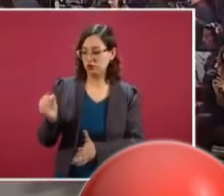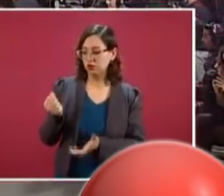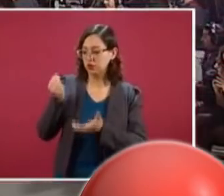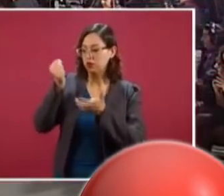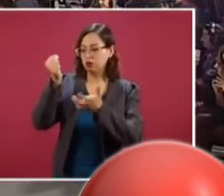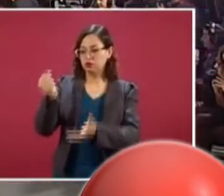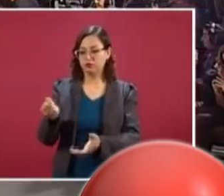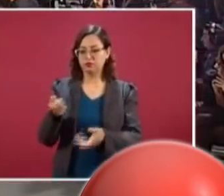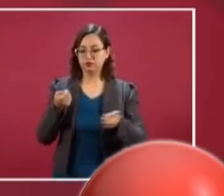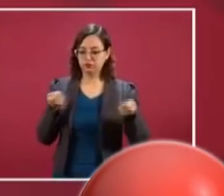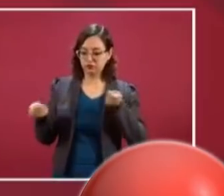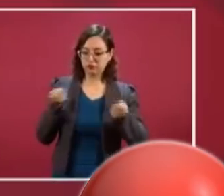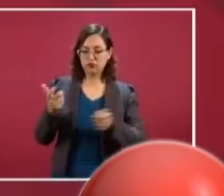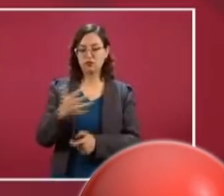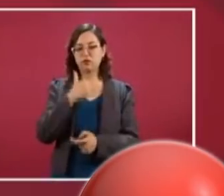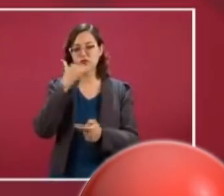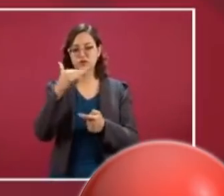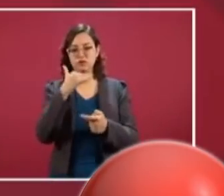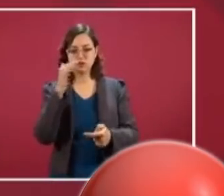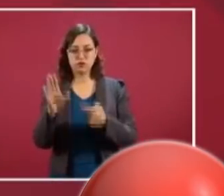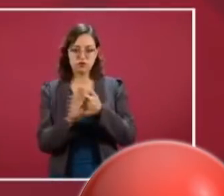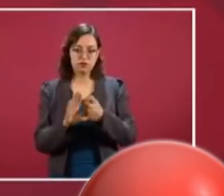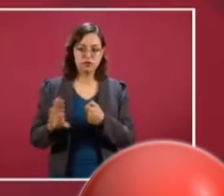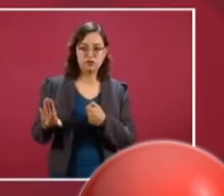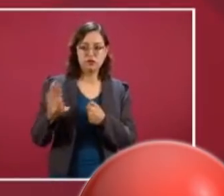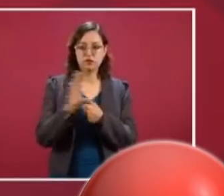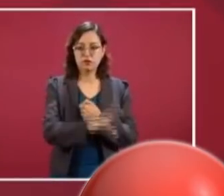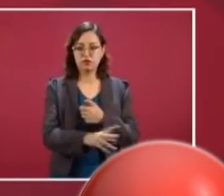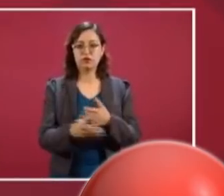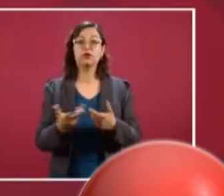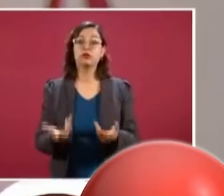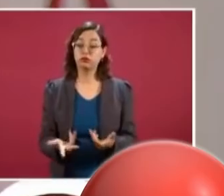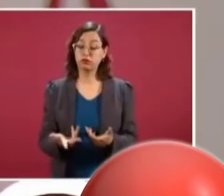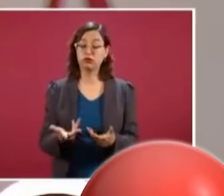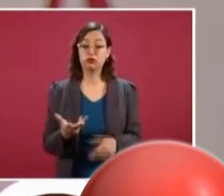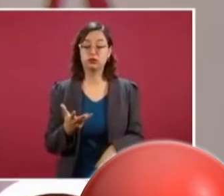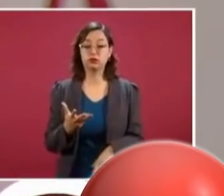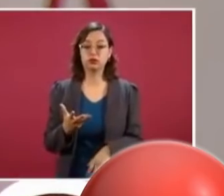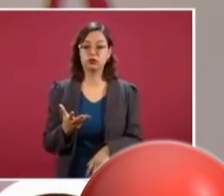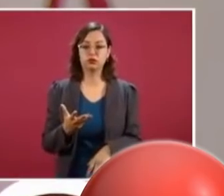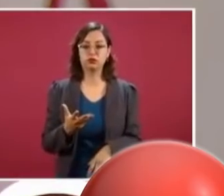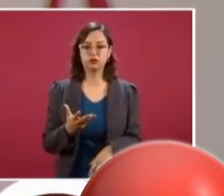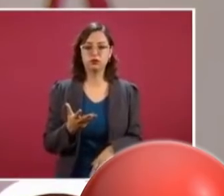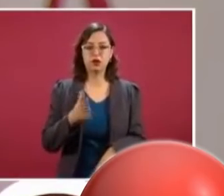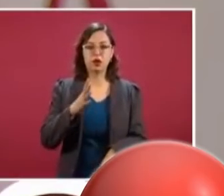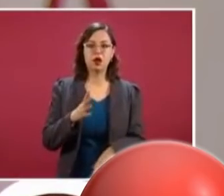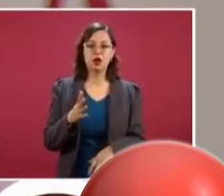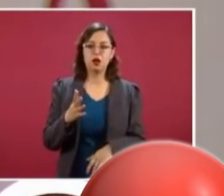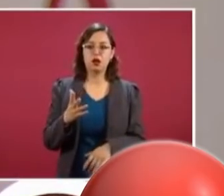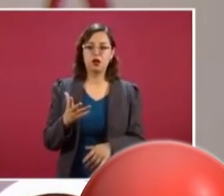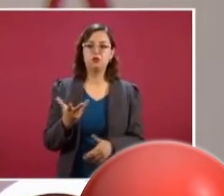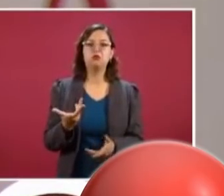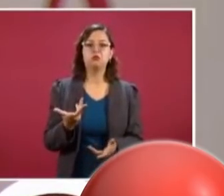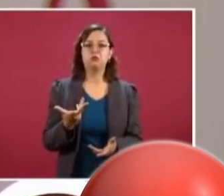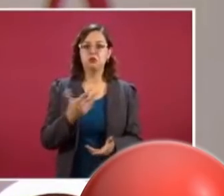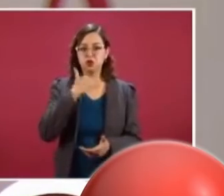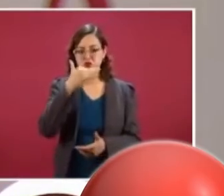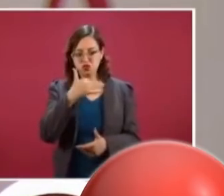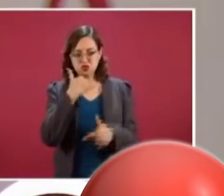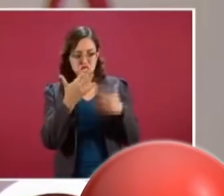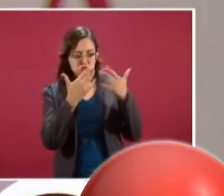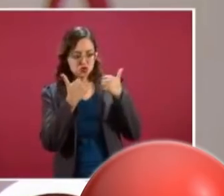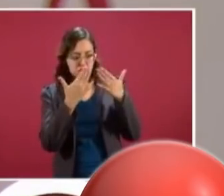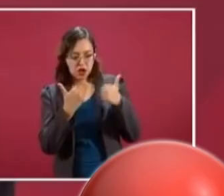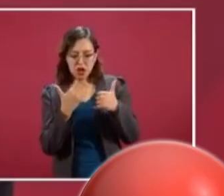la corrupción, que nos ha dado muchos recursos, nos ha liberado muchos